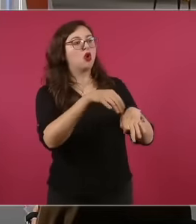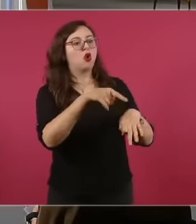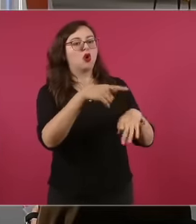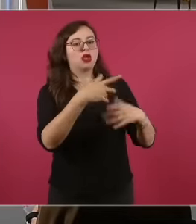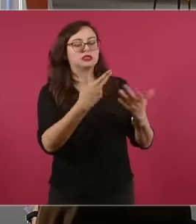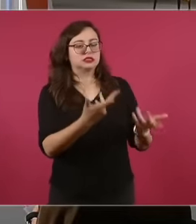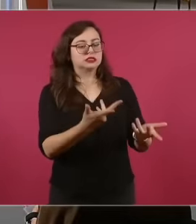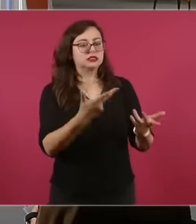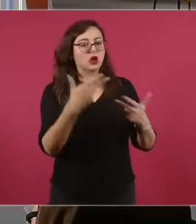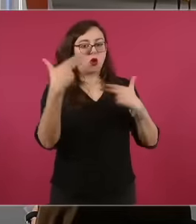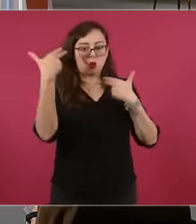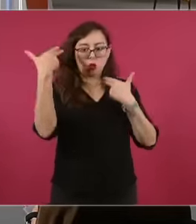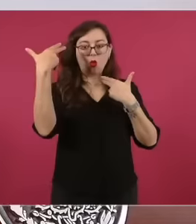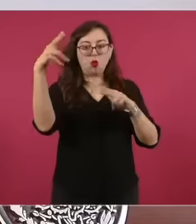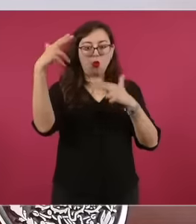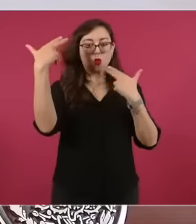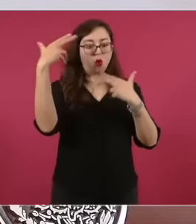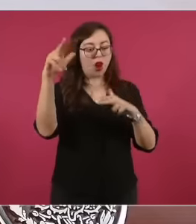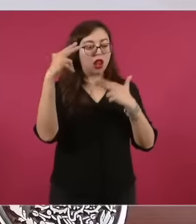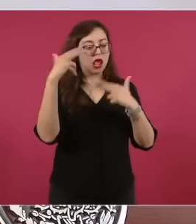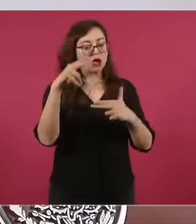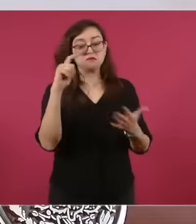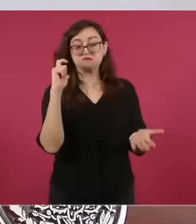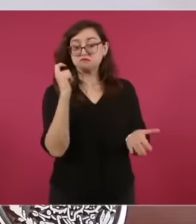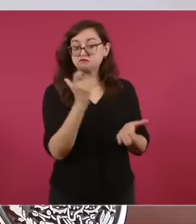después de hacer un procedimiento